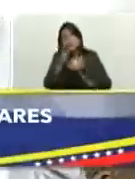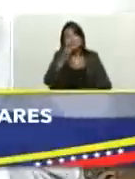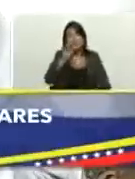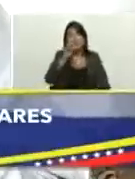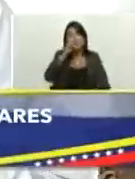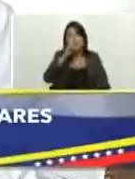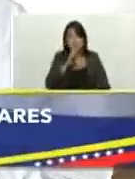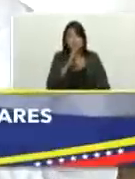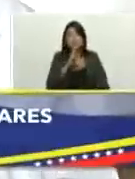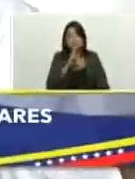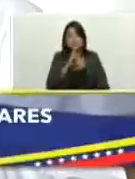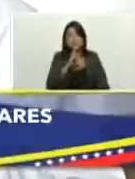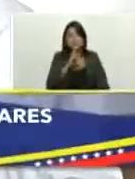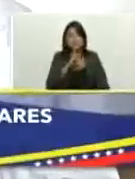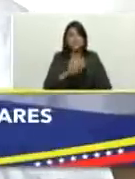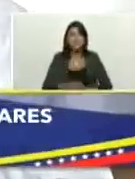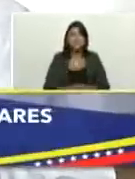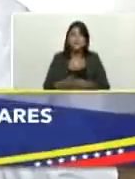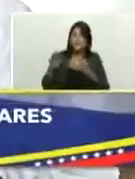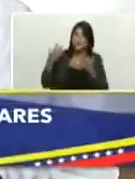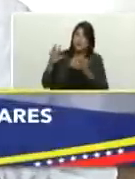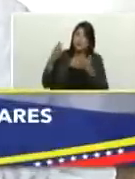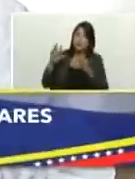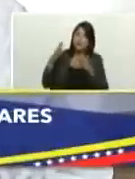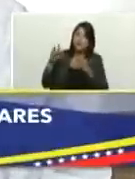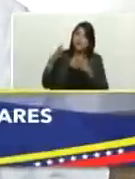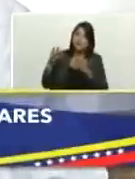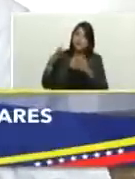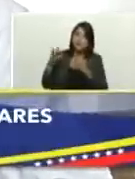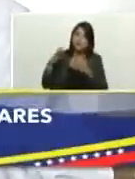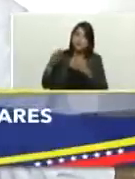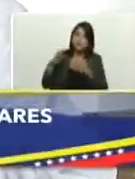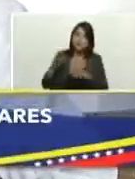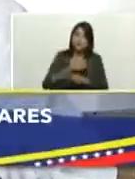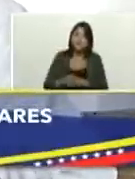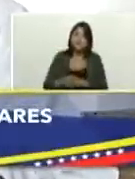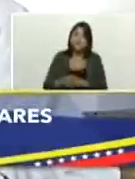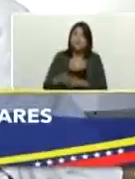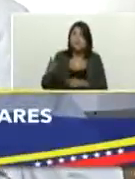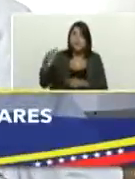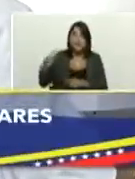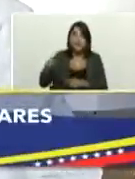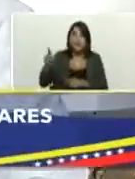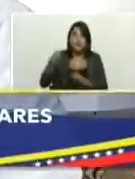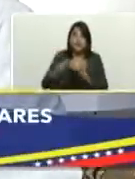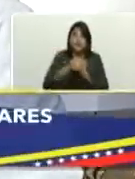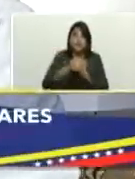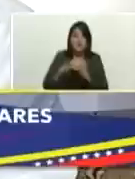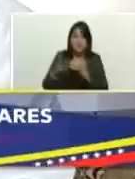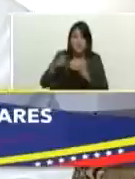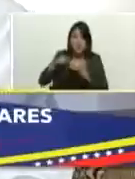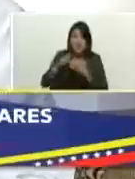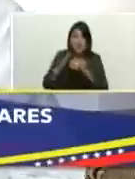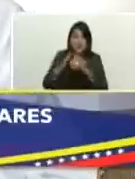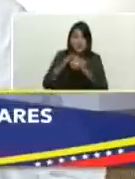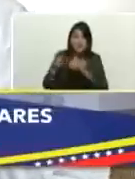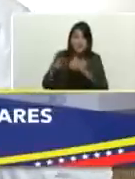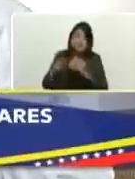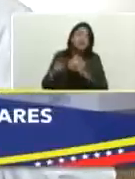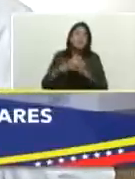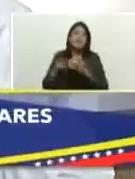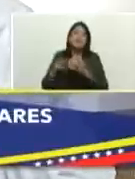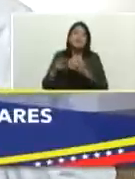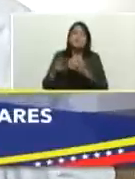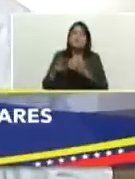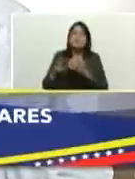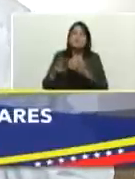Sí, bravo, Isabel. Pues nuestro pueblo no solamente tiene vivienda, Isabel también goza de un sistema de salud público,